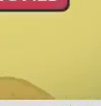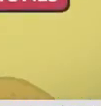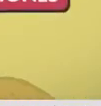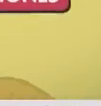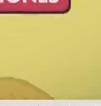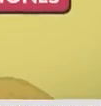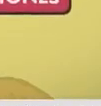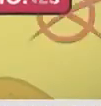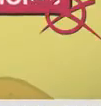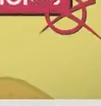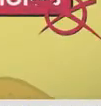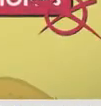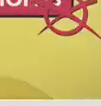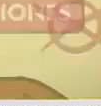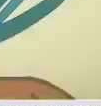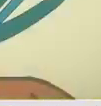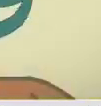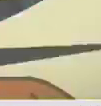Lejos el alcohol y el cigarro.